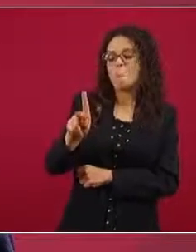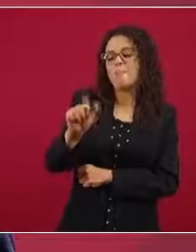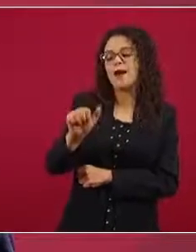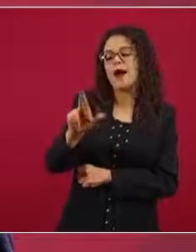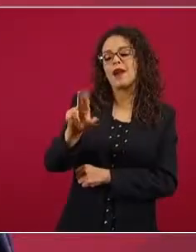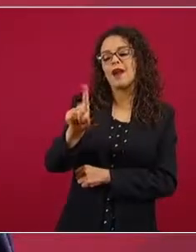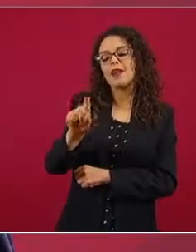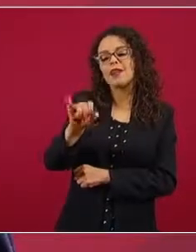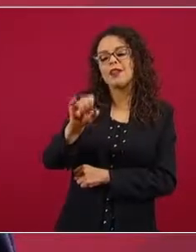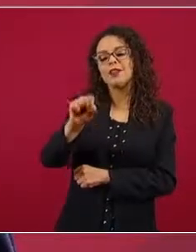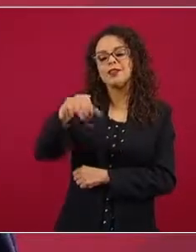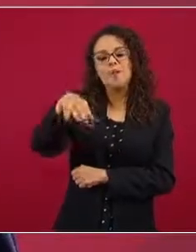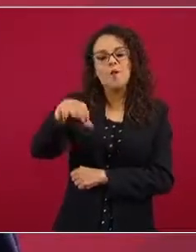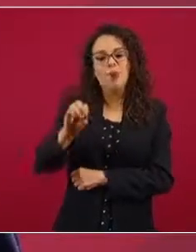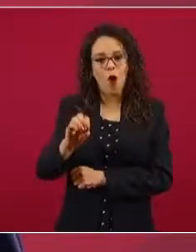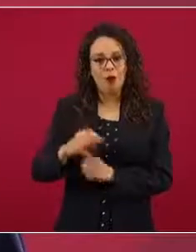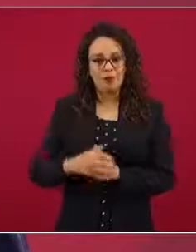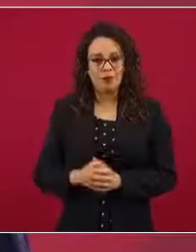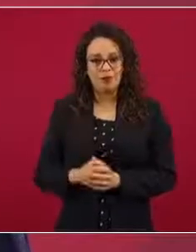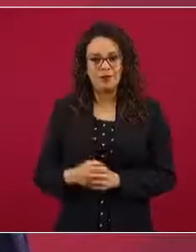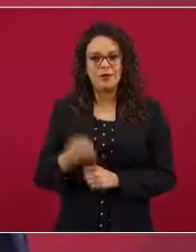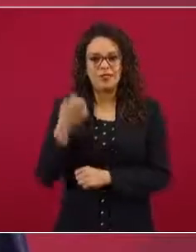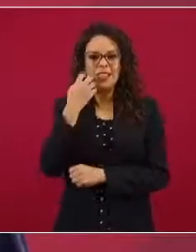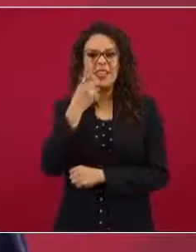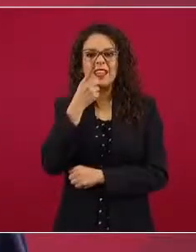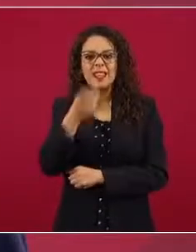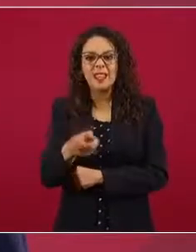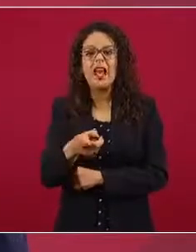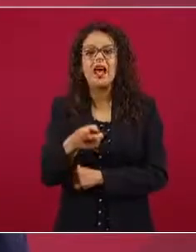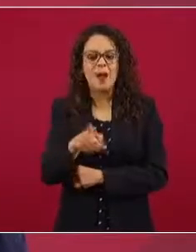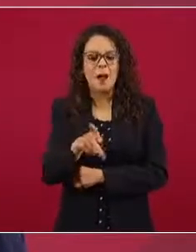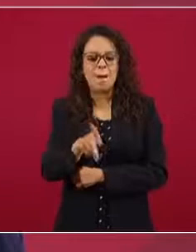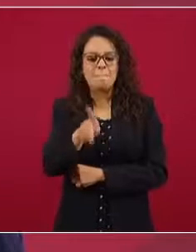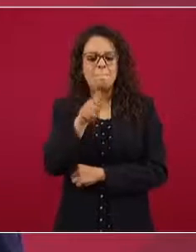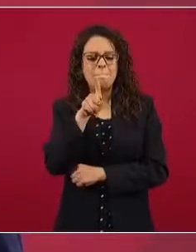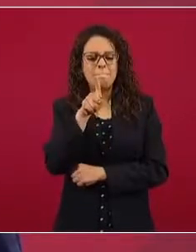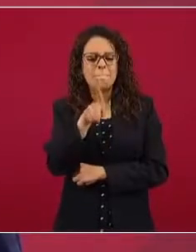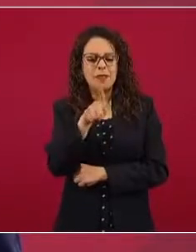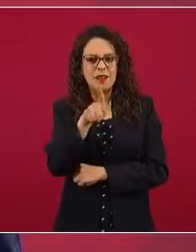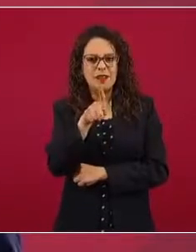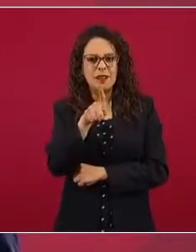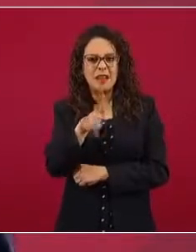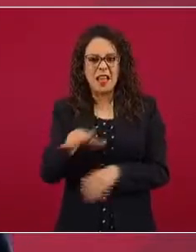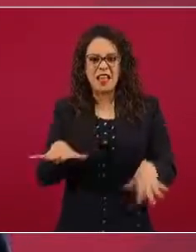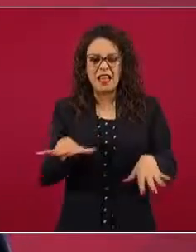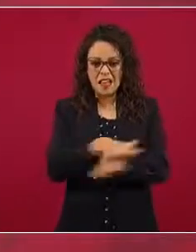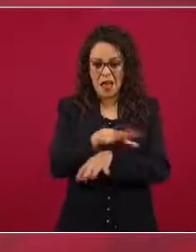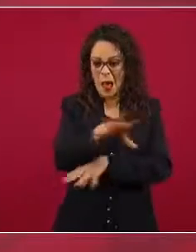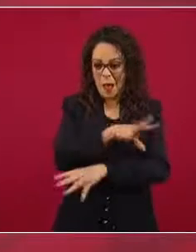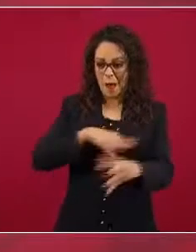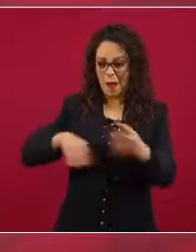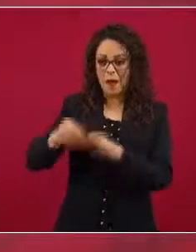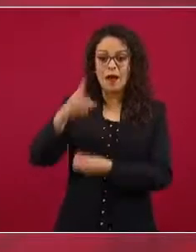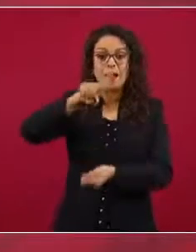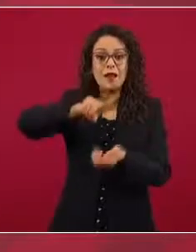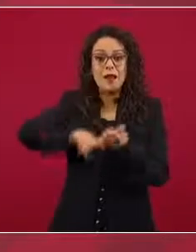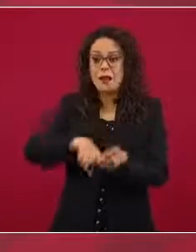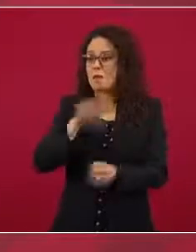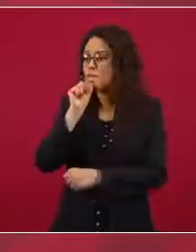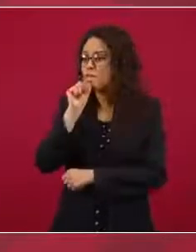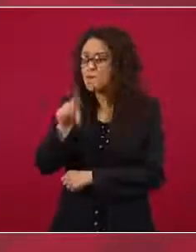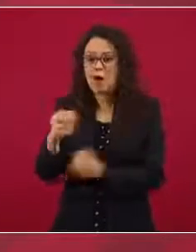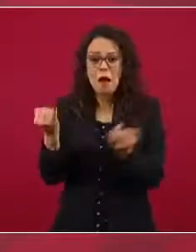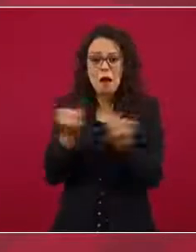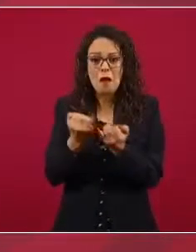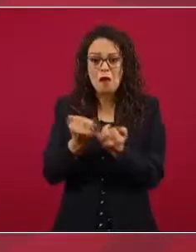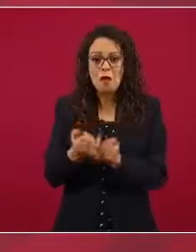eso que consiste en que las cosas en apariencia cambian para seguir igual. Ese truco lo usaron durante